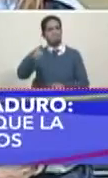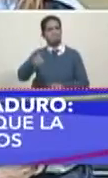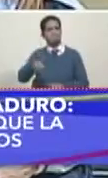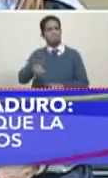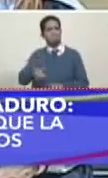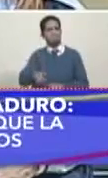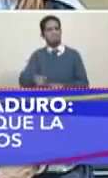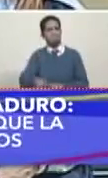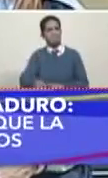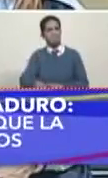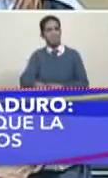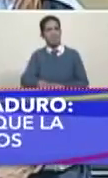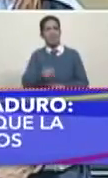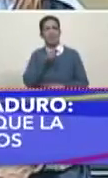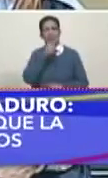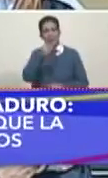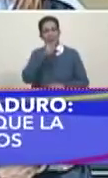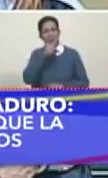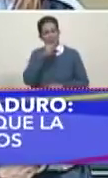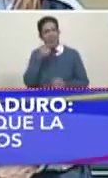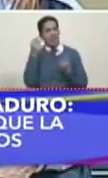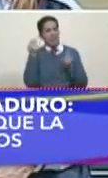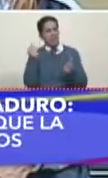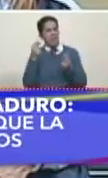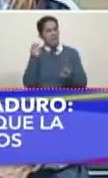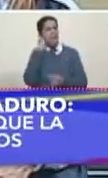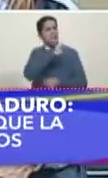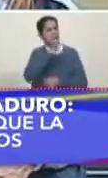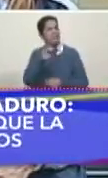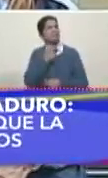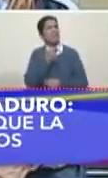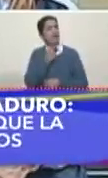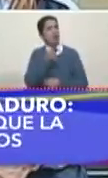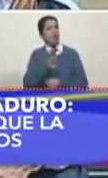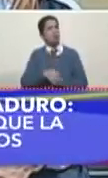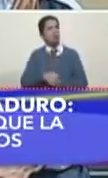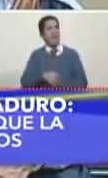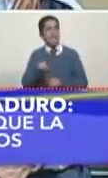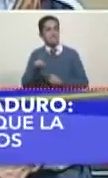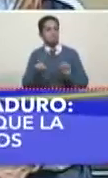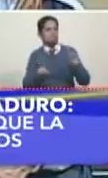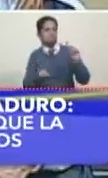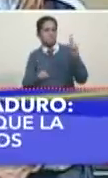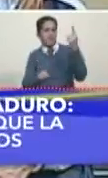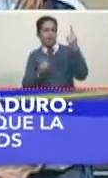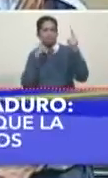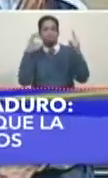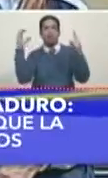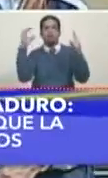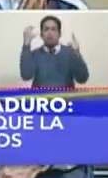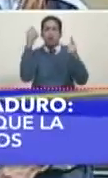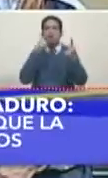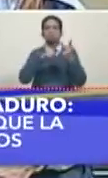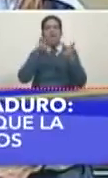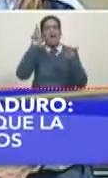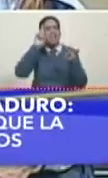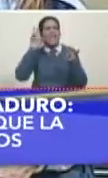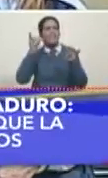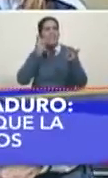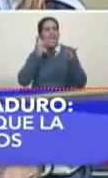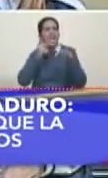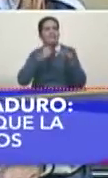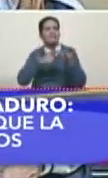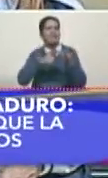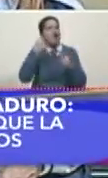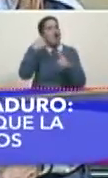pegando todas las canciones que lanza, todos los álbumes que lanza, siendo primero en Colombia, en República Dominicana, en el